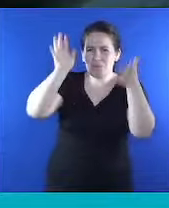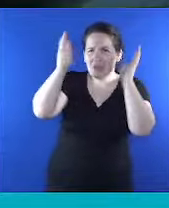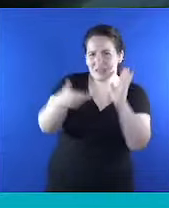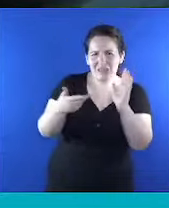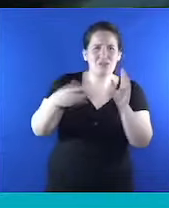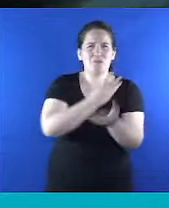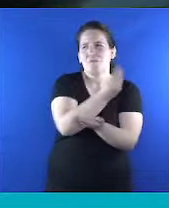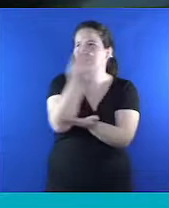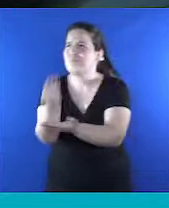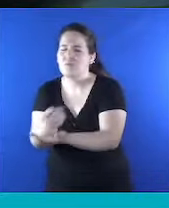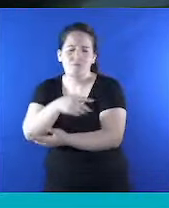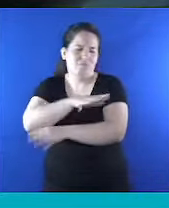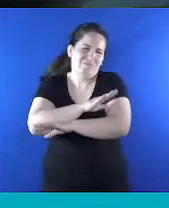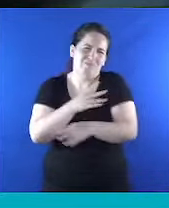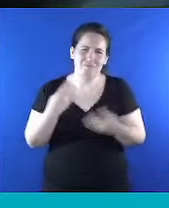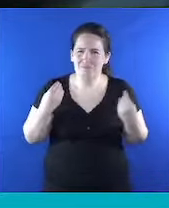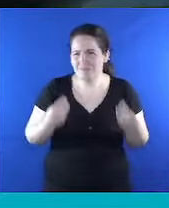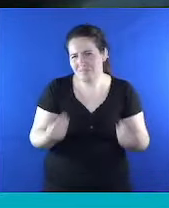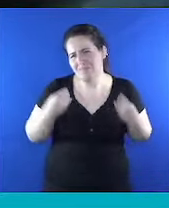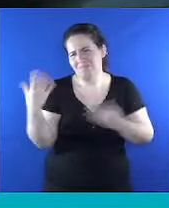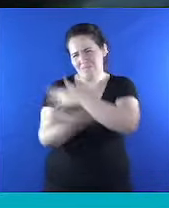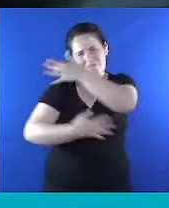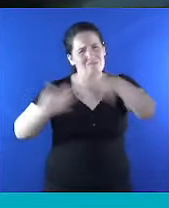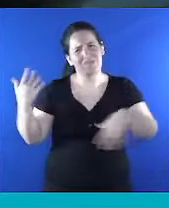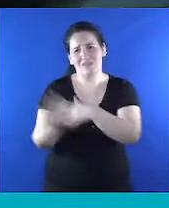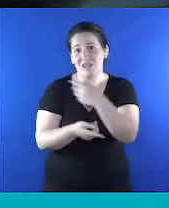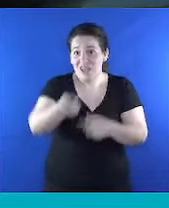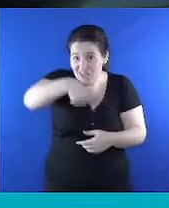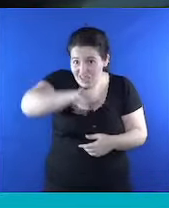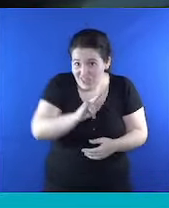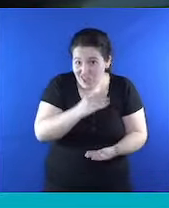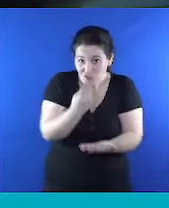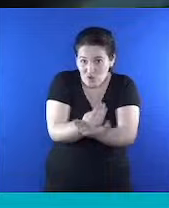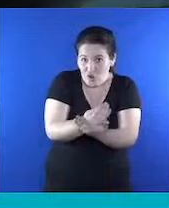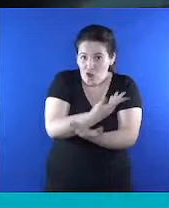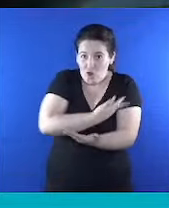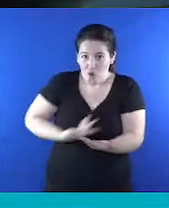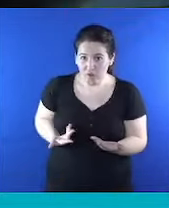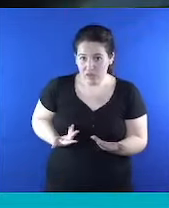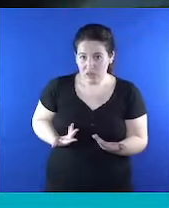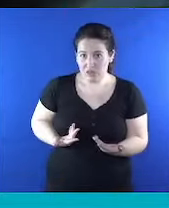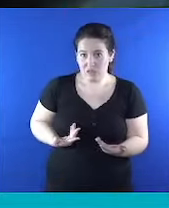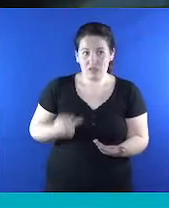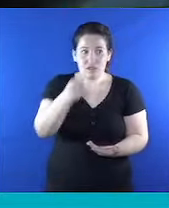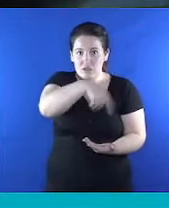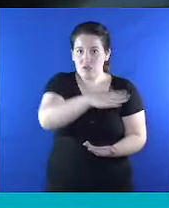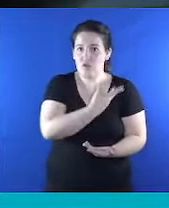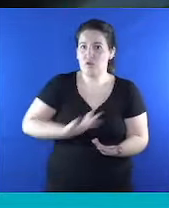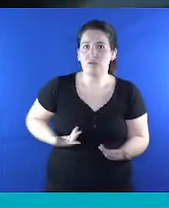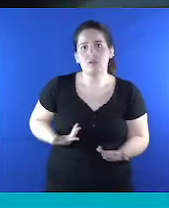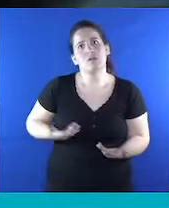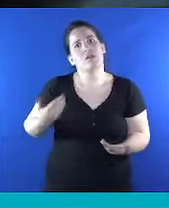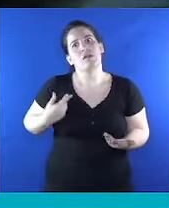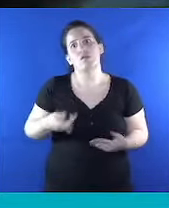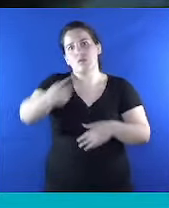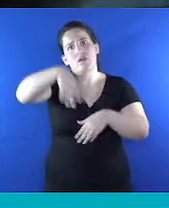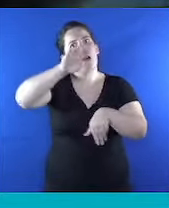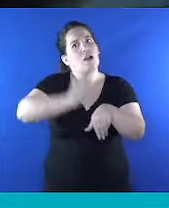que no estaba de acuerdo digo muchacho es un quilombo y están gobernando están gobernando entonces háganse